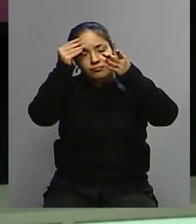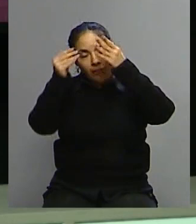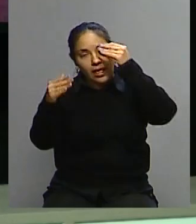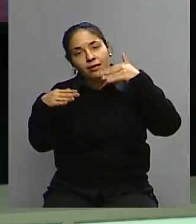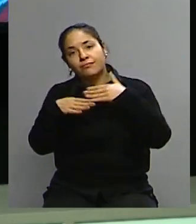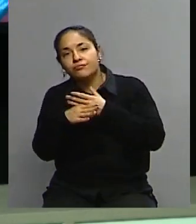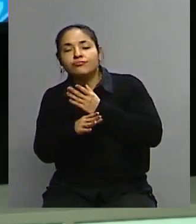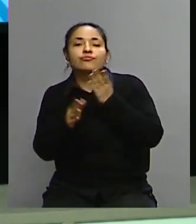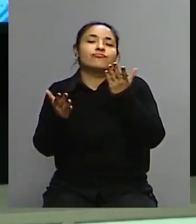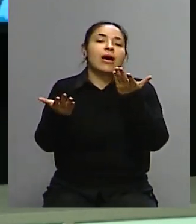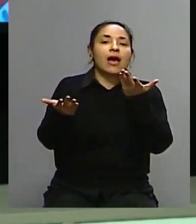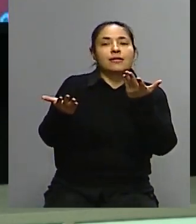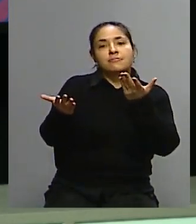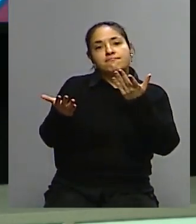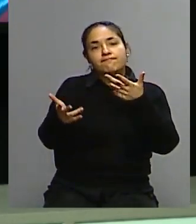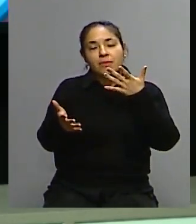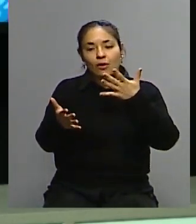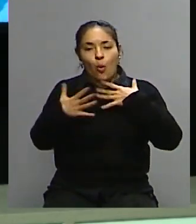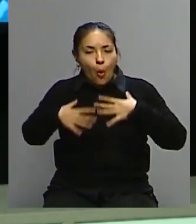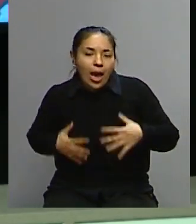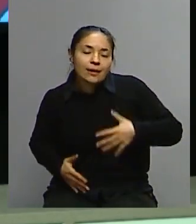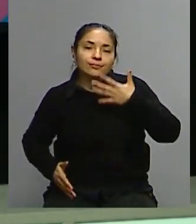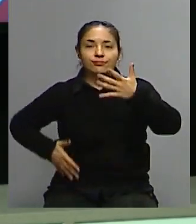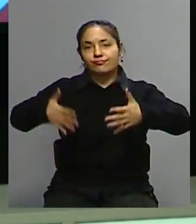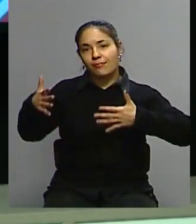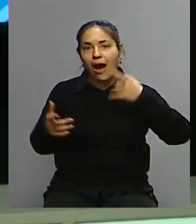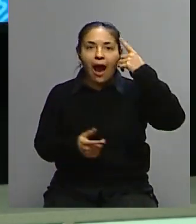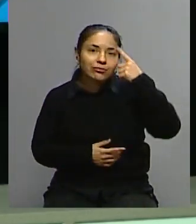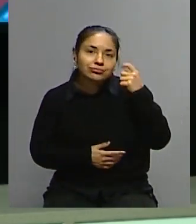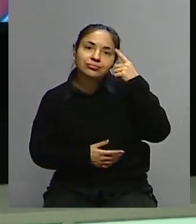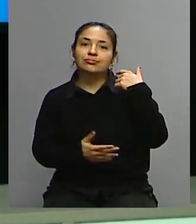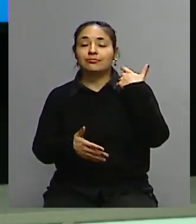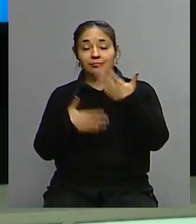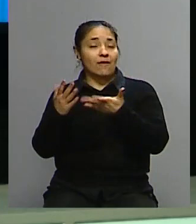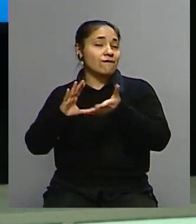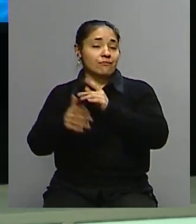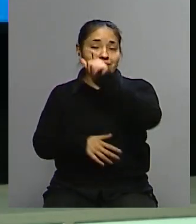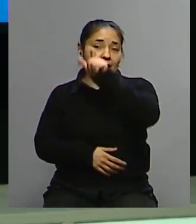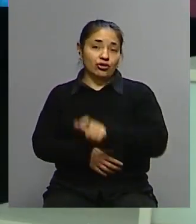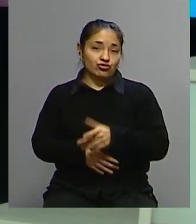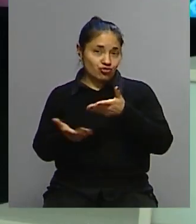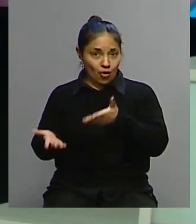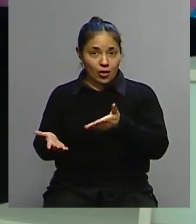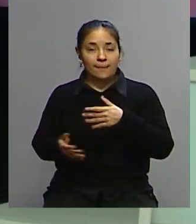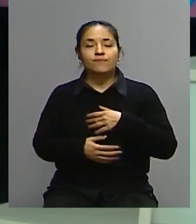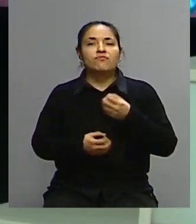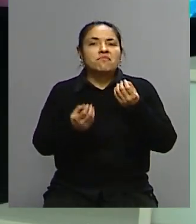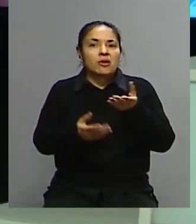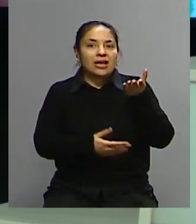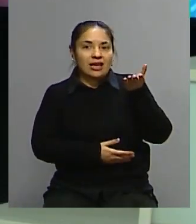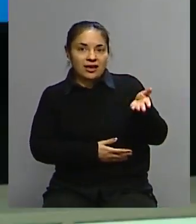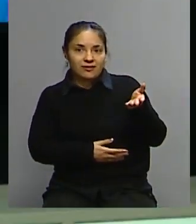la motricidad y distintas cuestiones que nos hacen como personas, ¿sí? ¿Por qué vamos a pensar que